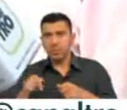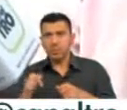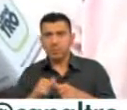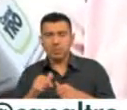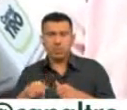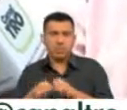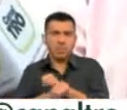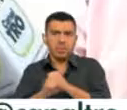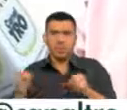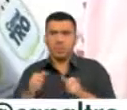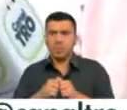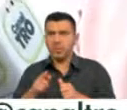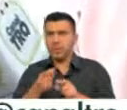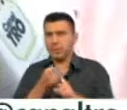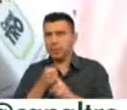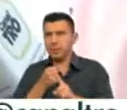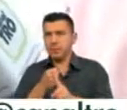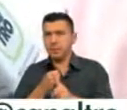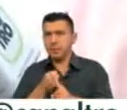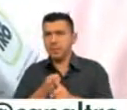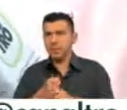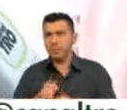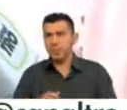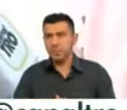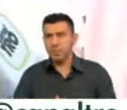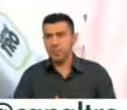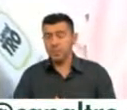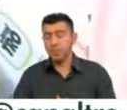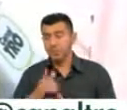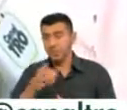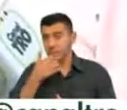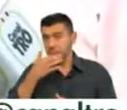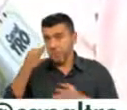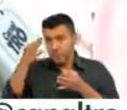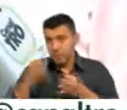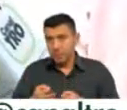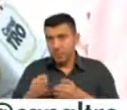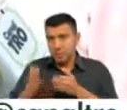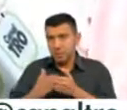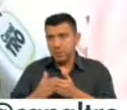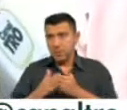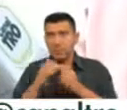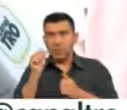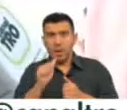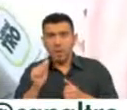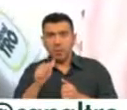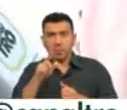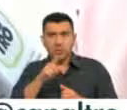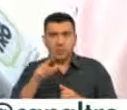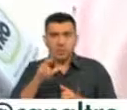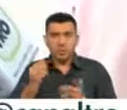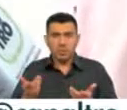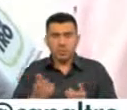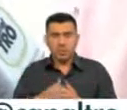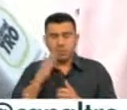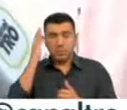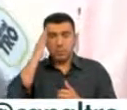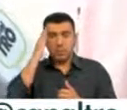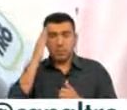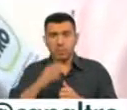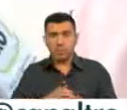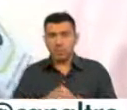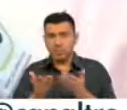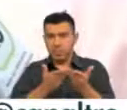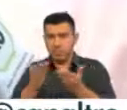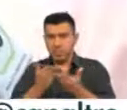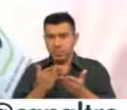la mañana de hoy pues para que nos concrete exactamente si en el mes de agosto quedará esa línea establecida para que nosotros tengamos este